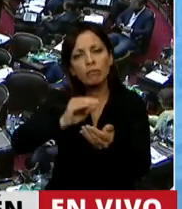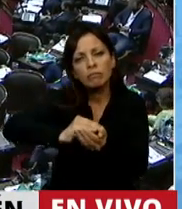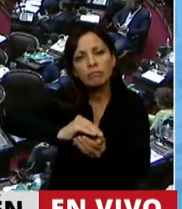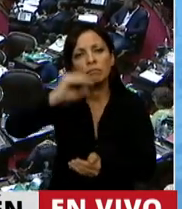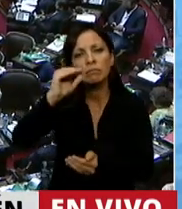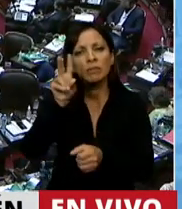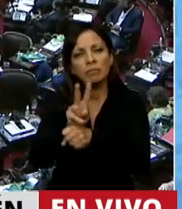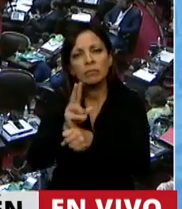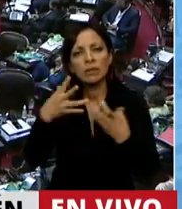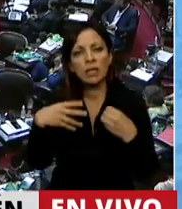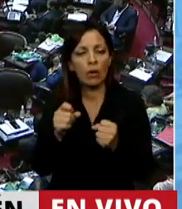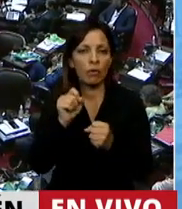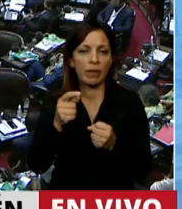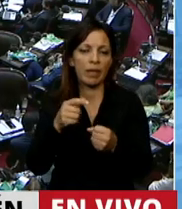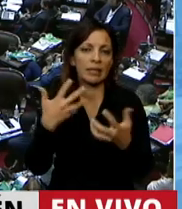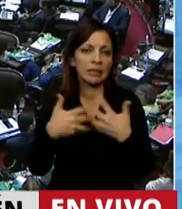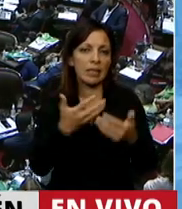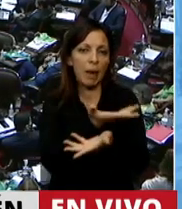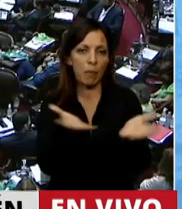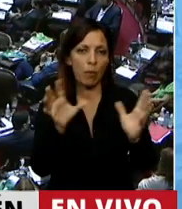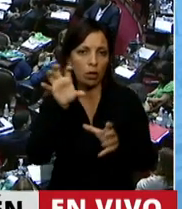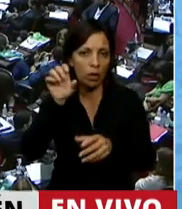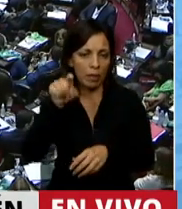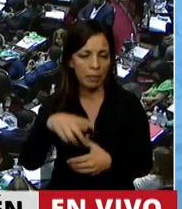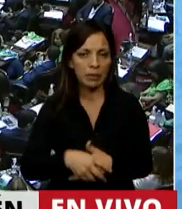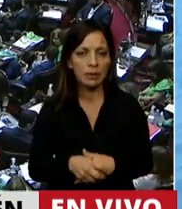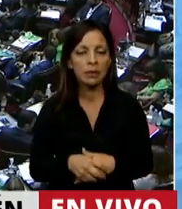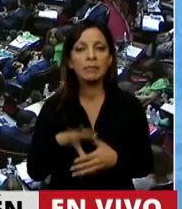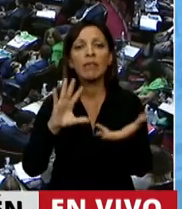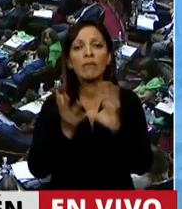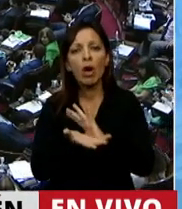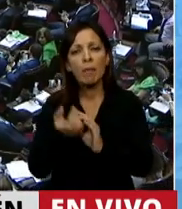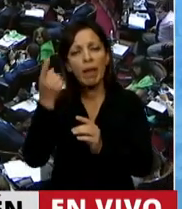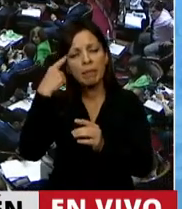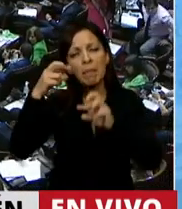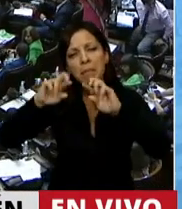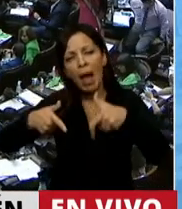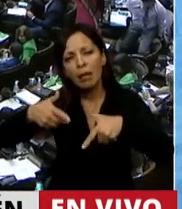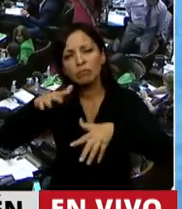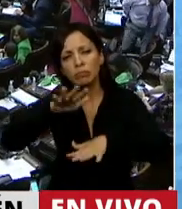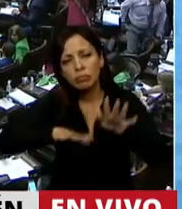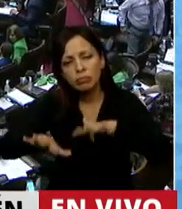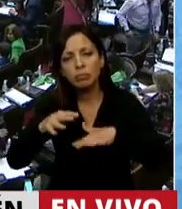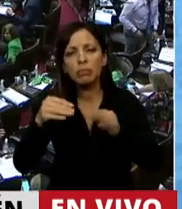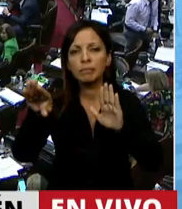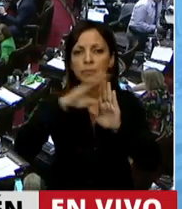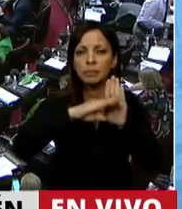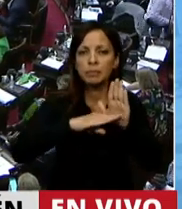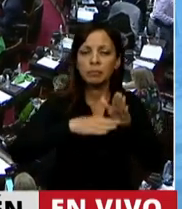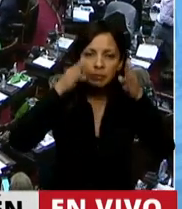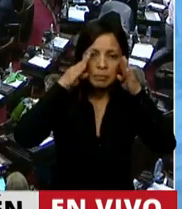sistema público provincial. La estrategia que se desarrolló en mi provincia hace foco en los siguientes